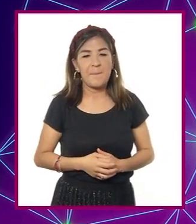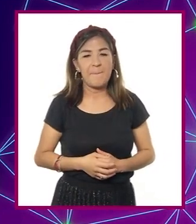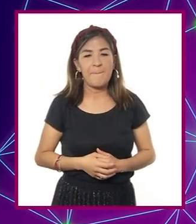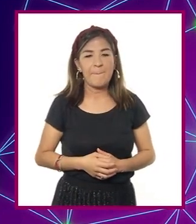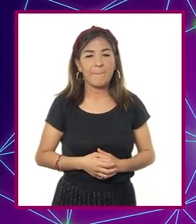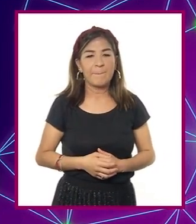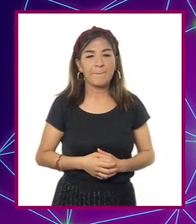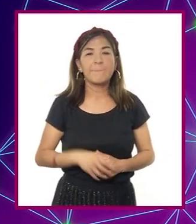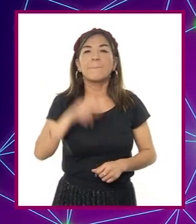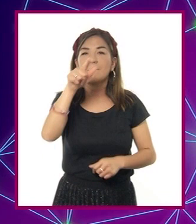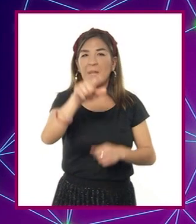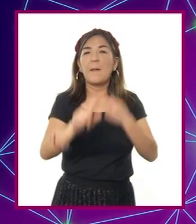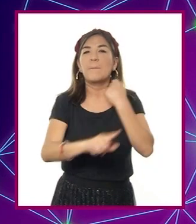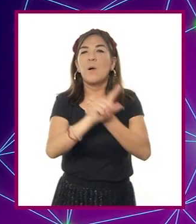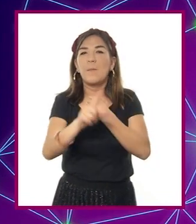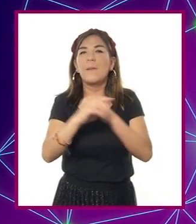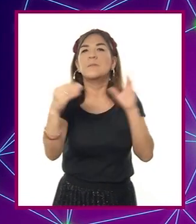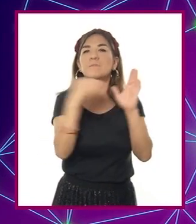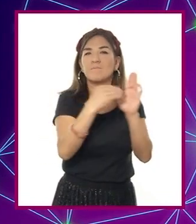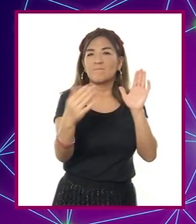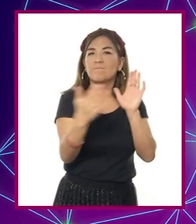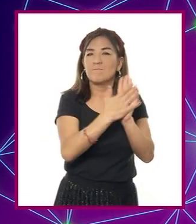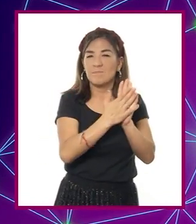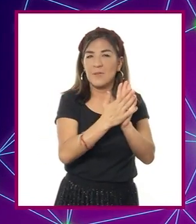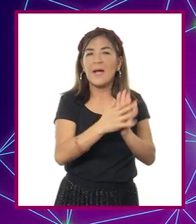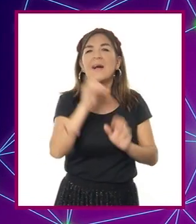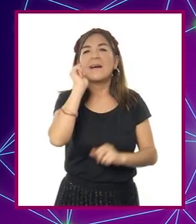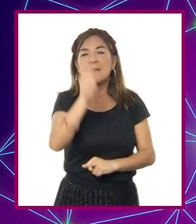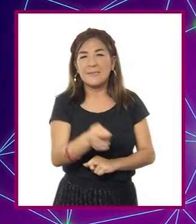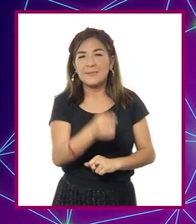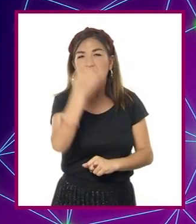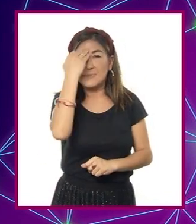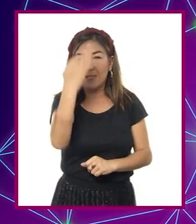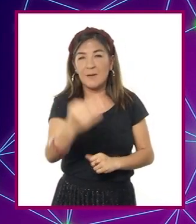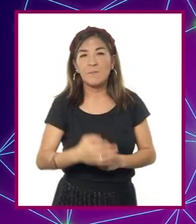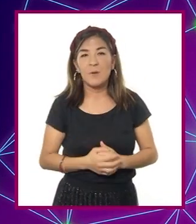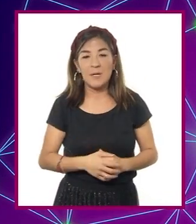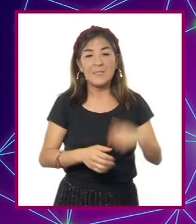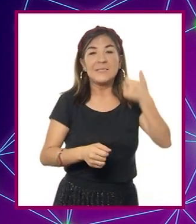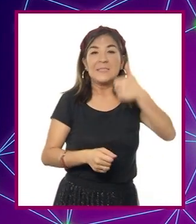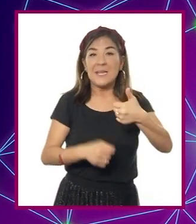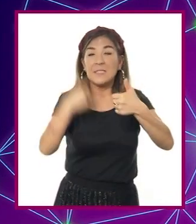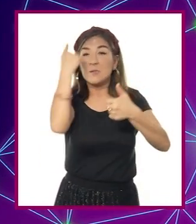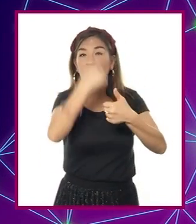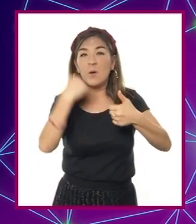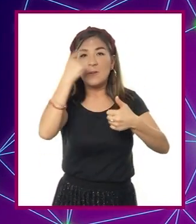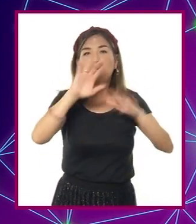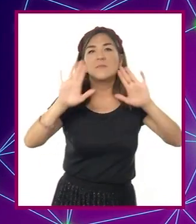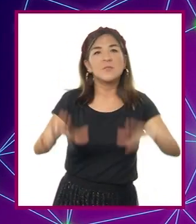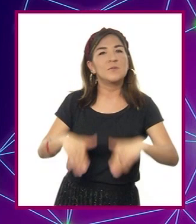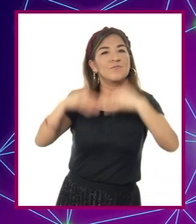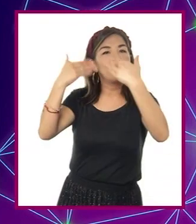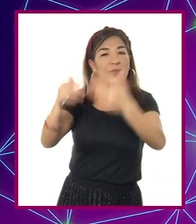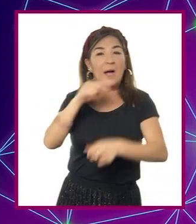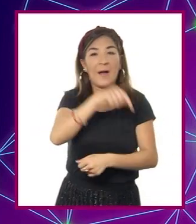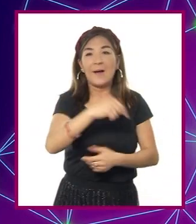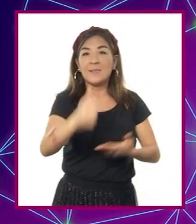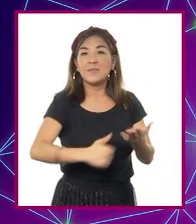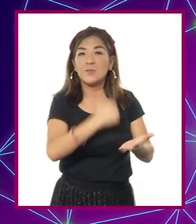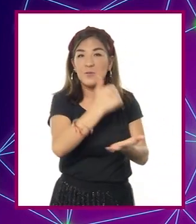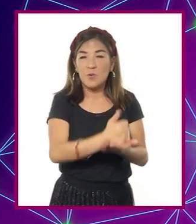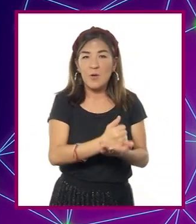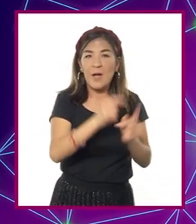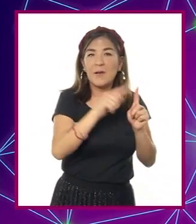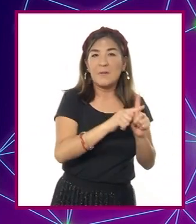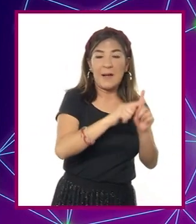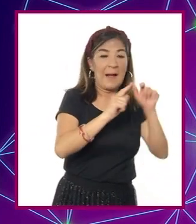Retomamos los datos del problema, en donde se establece que tardaría 6 horas en llegar de la ciudad A